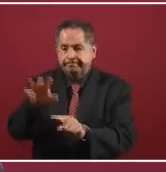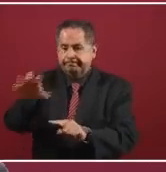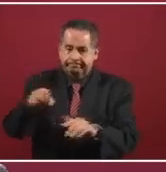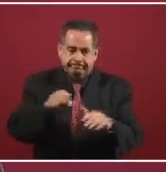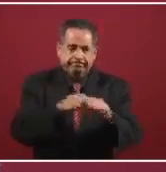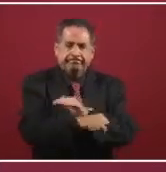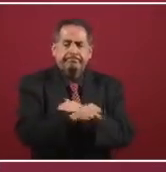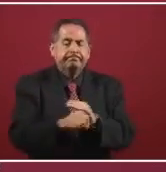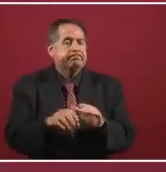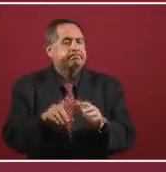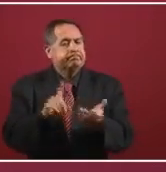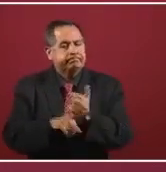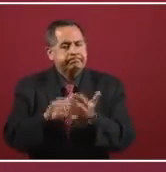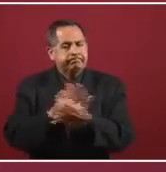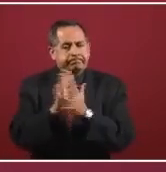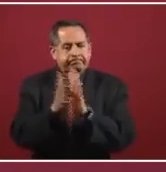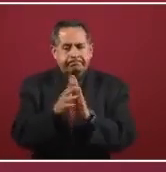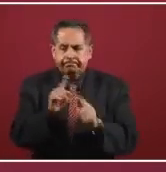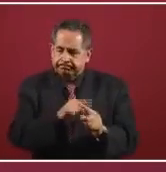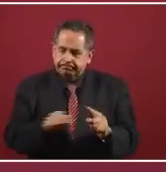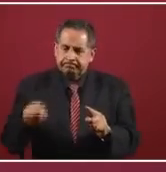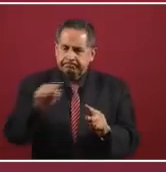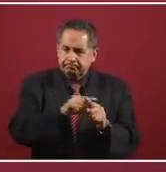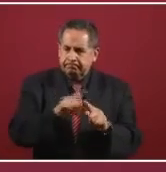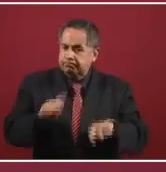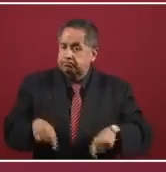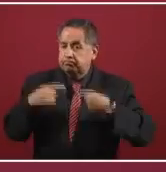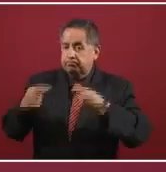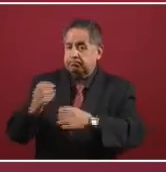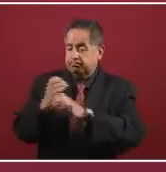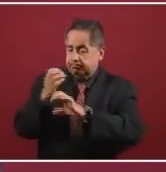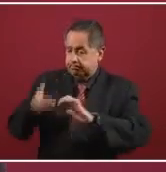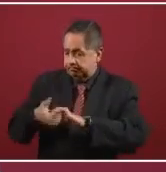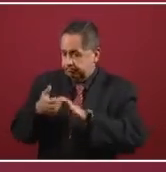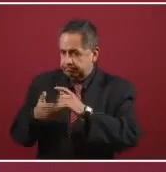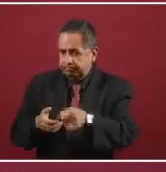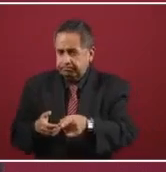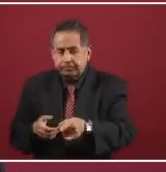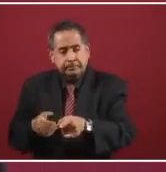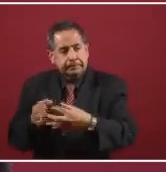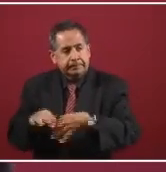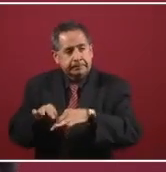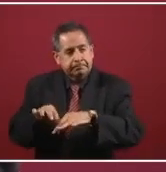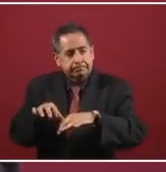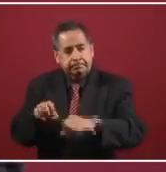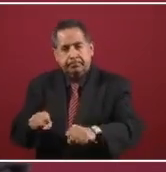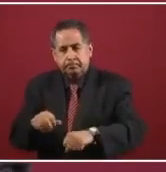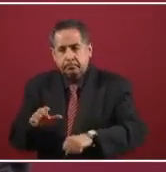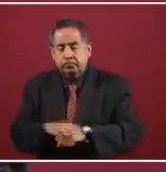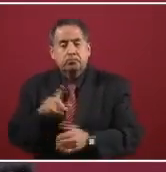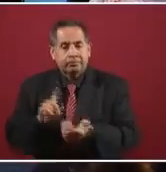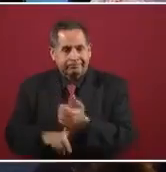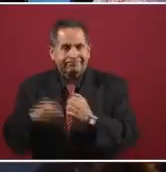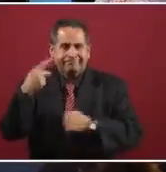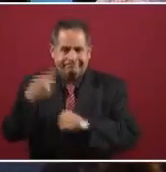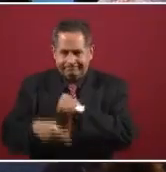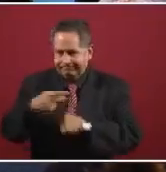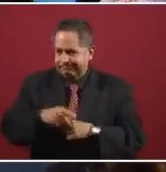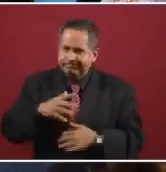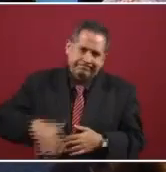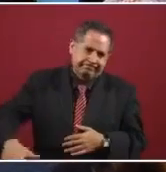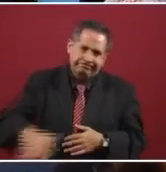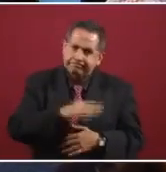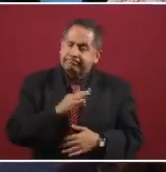en toda la red y es el que pone los trailers. ¿Y por qué nos importa tanto? Por el riesgo en el que ponen a las